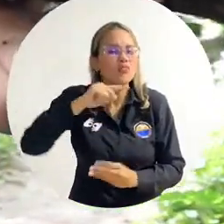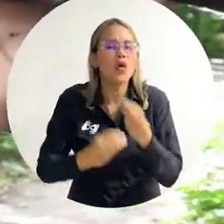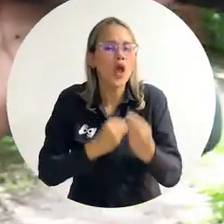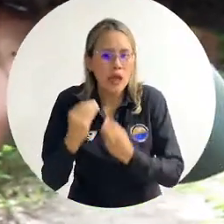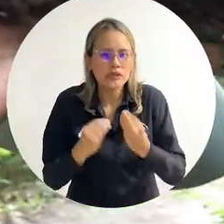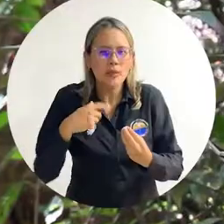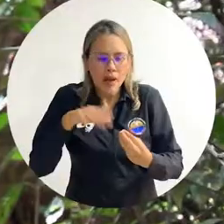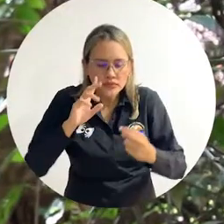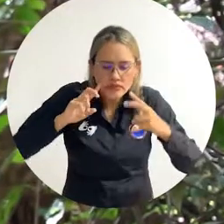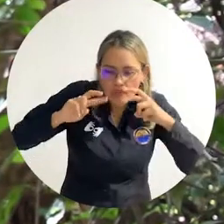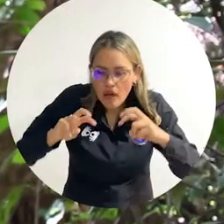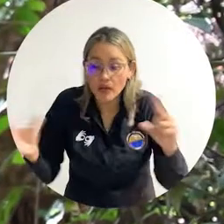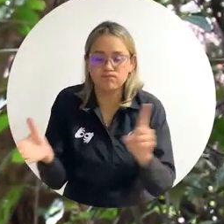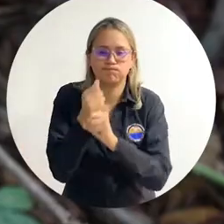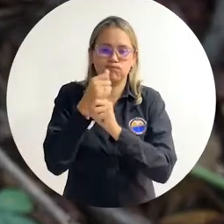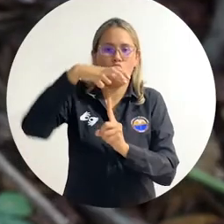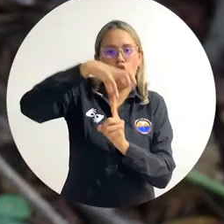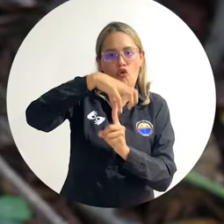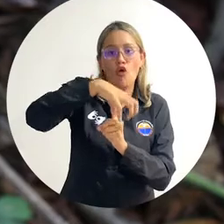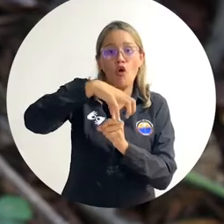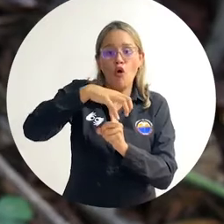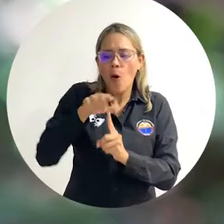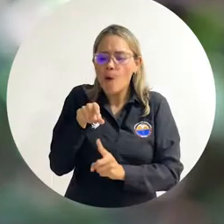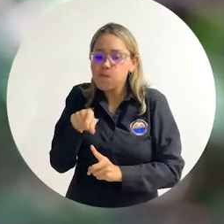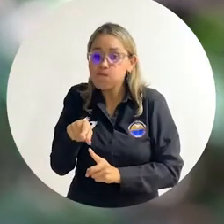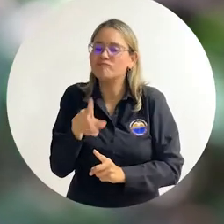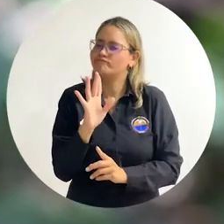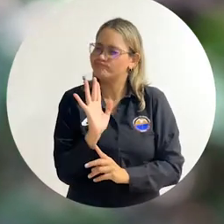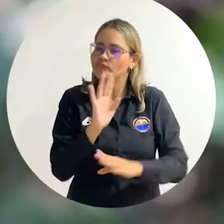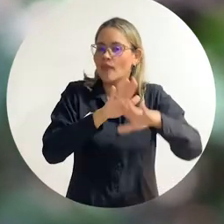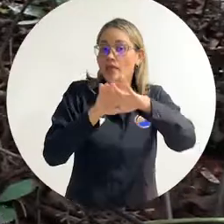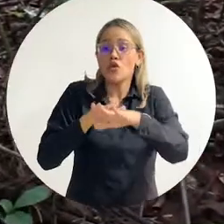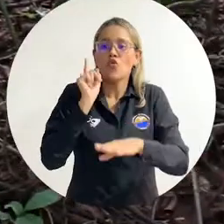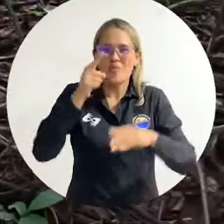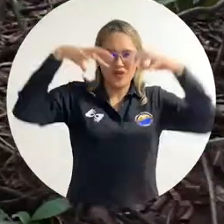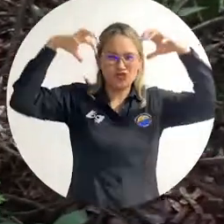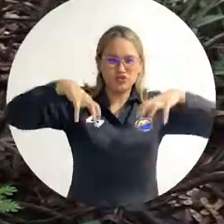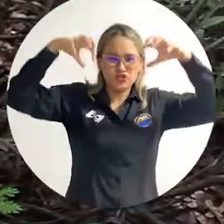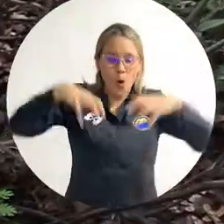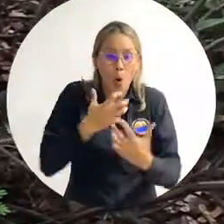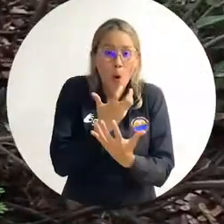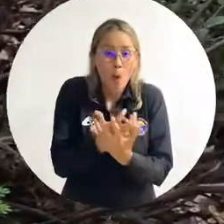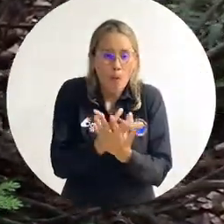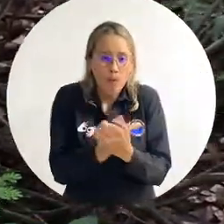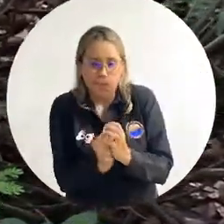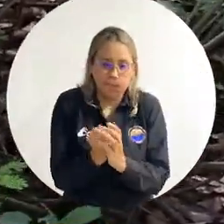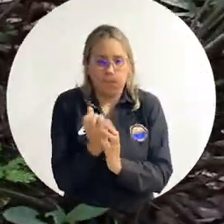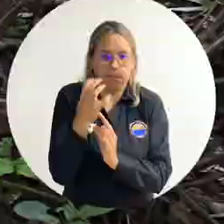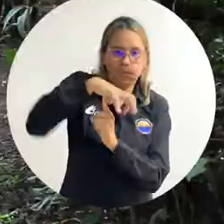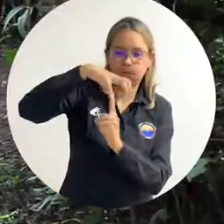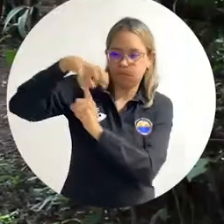identificación de los ejemplares que encontramos aquí en el bosque. Hemos encontrado que gracias a la humedad que se ha creado por la lluvia, pues hay